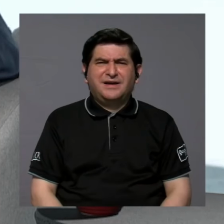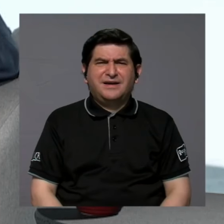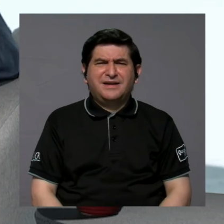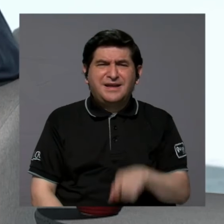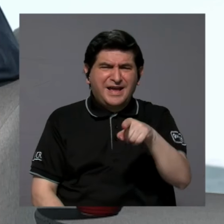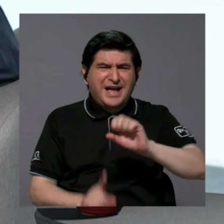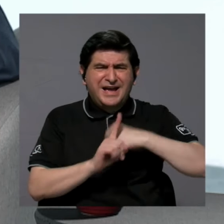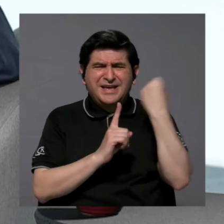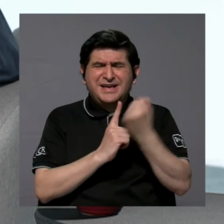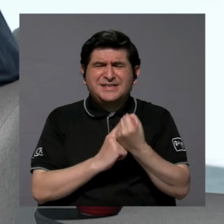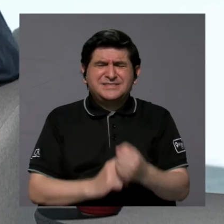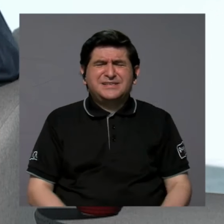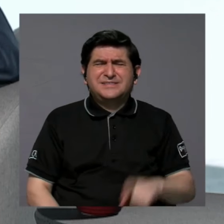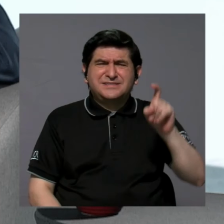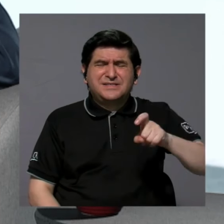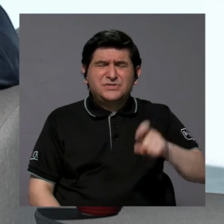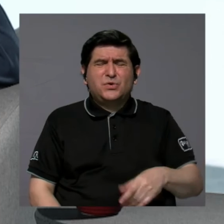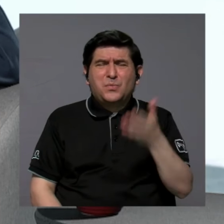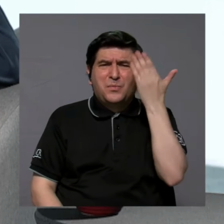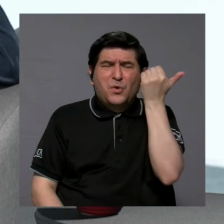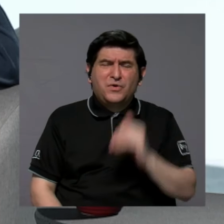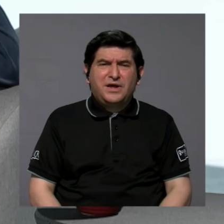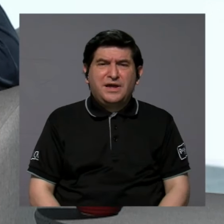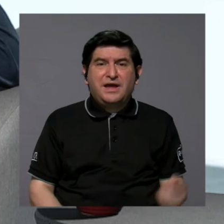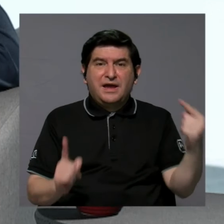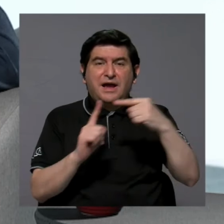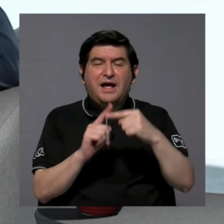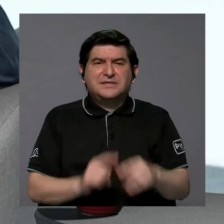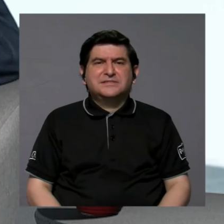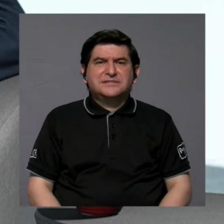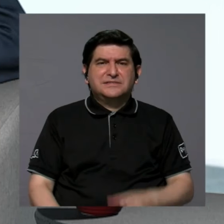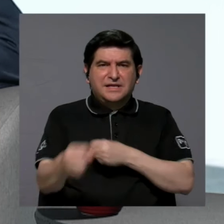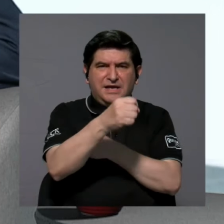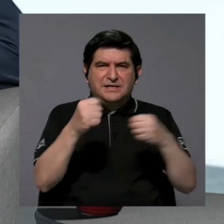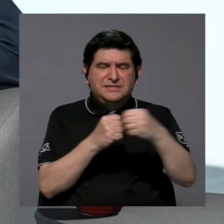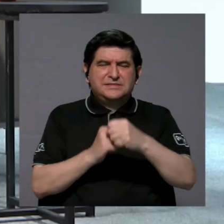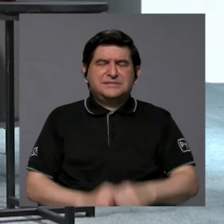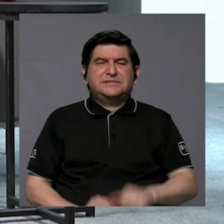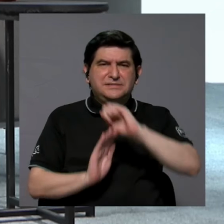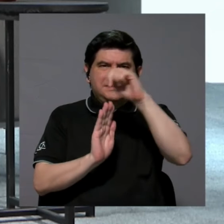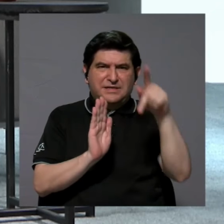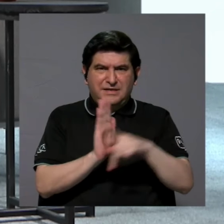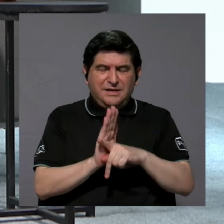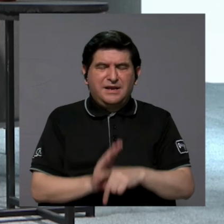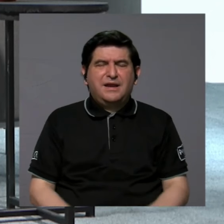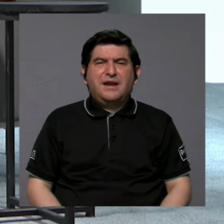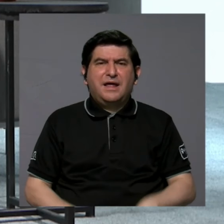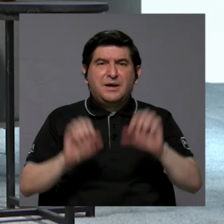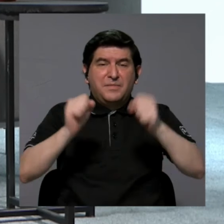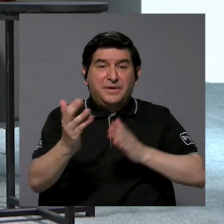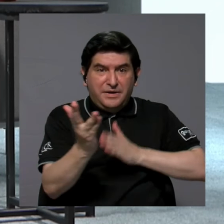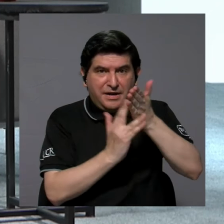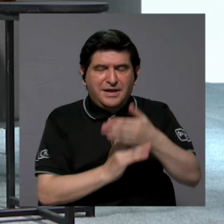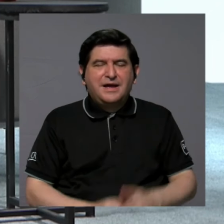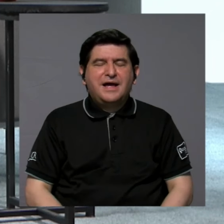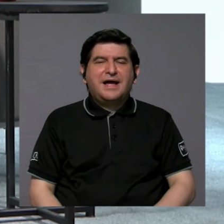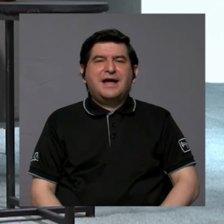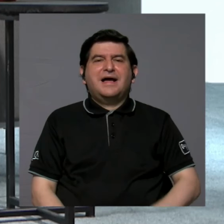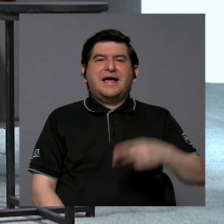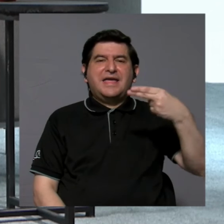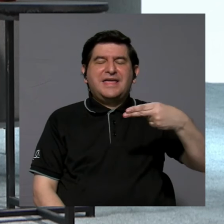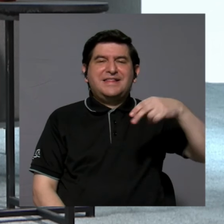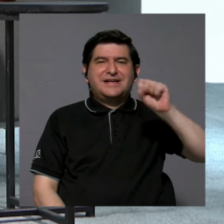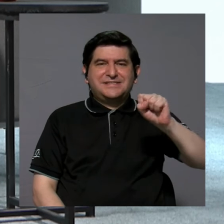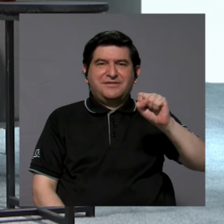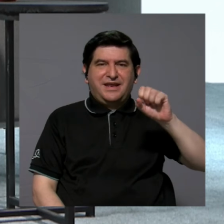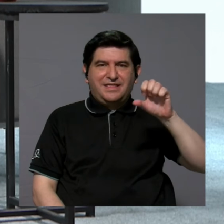llegar a extremos de llegar a la sala cuarta para proceder? Doña Hilda Sagreda Zagot, que es la que